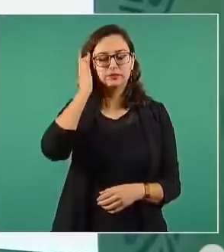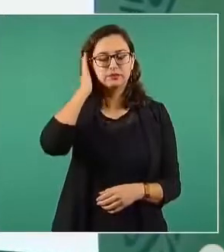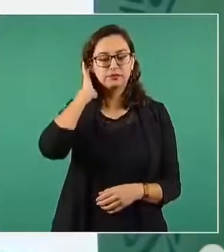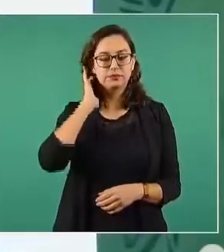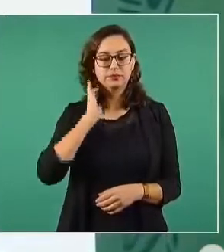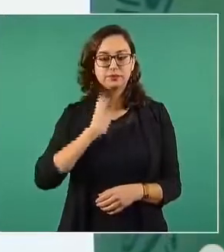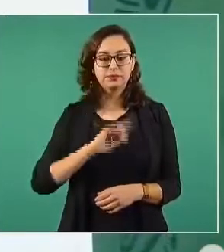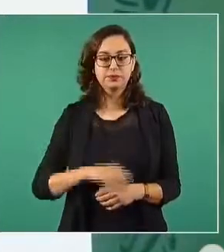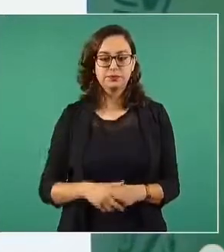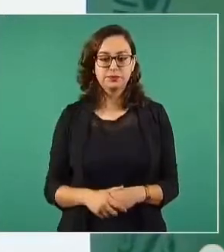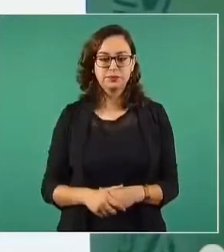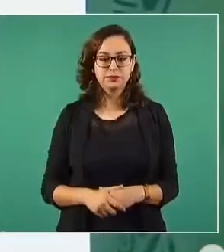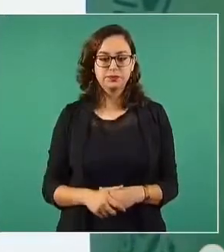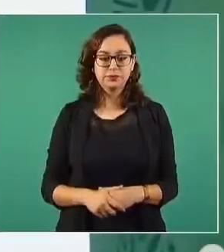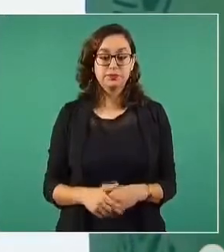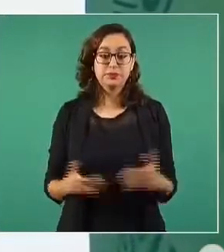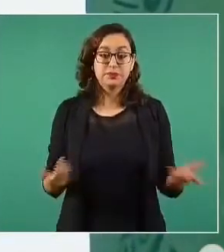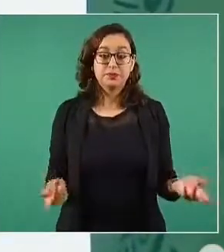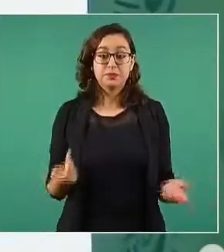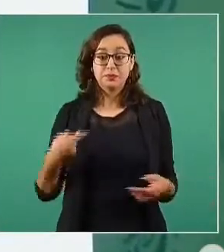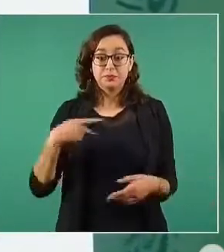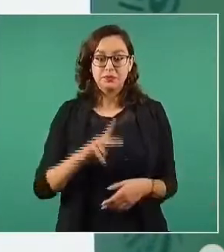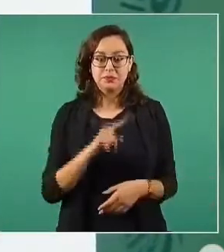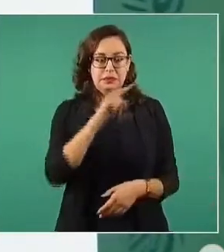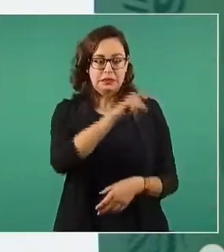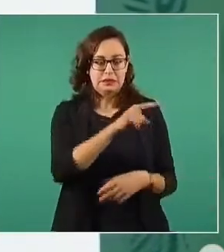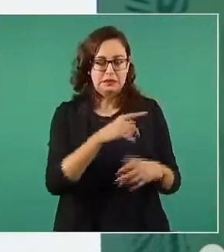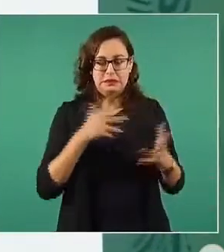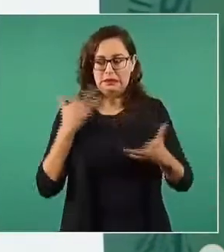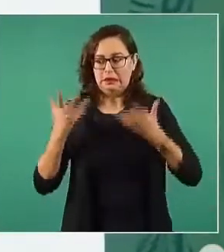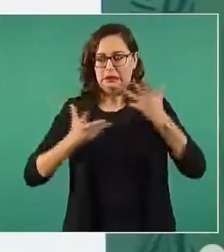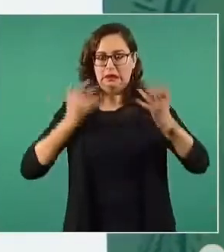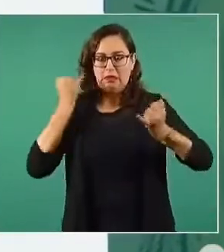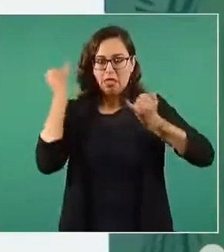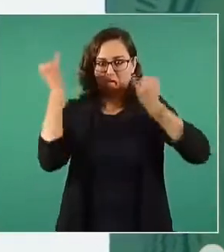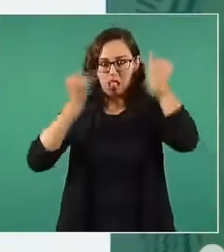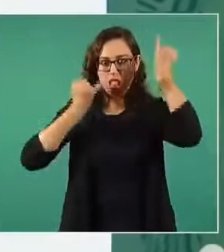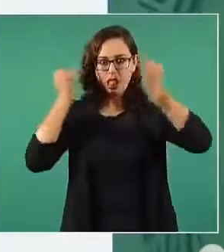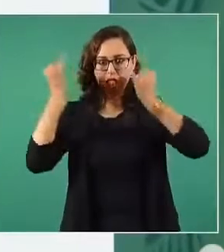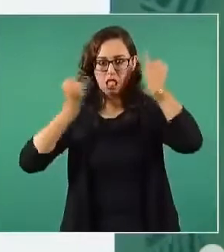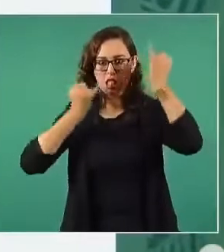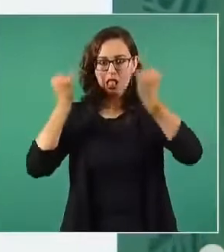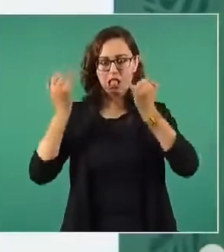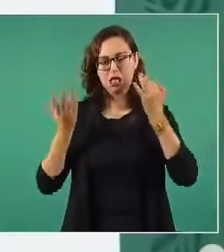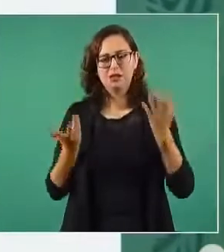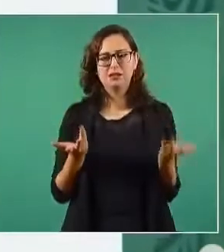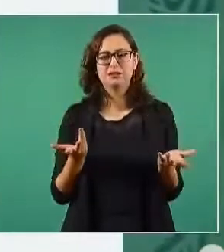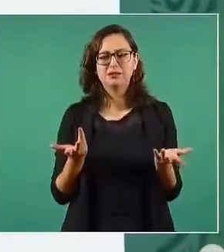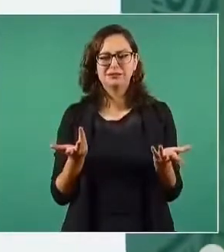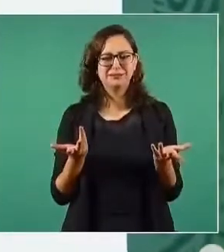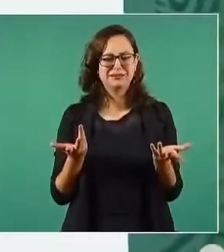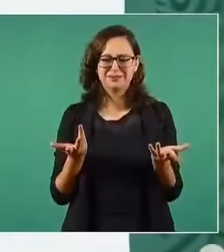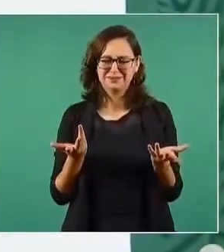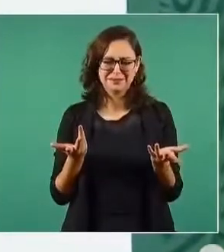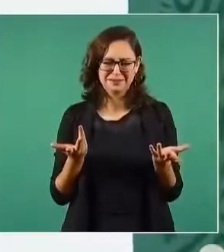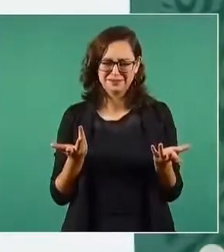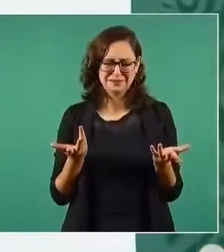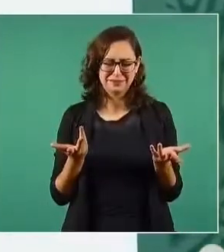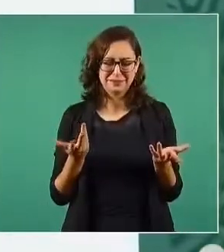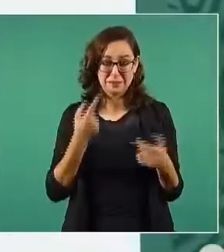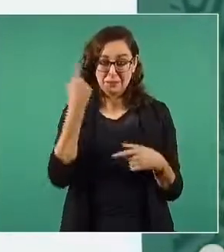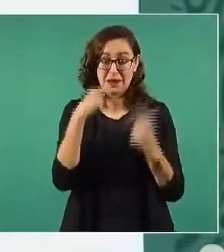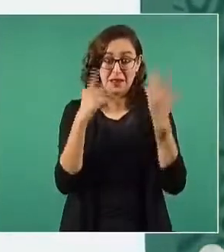Pero es pues una maniobra politiquera el querer salir así adelante.